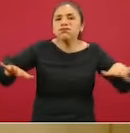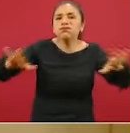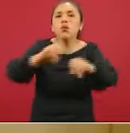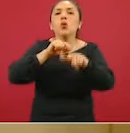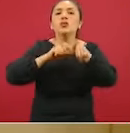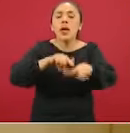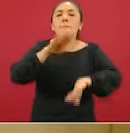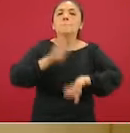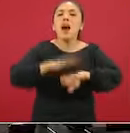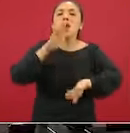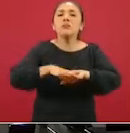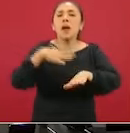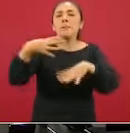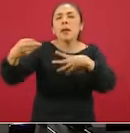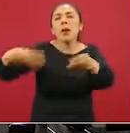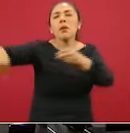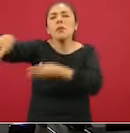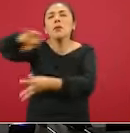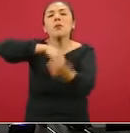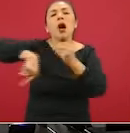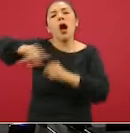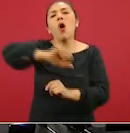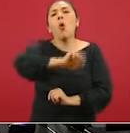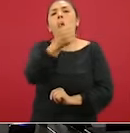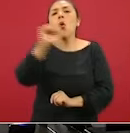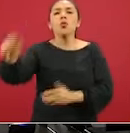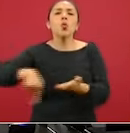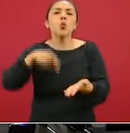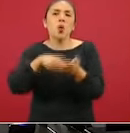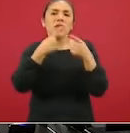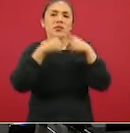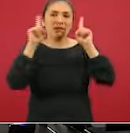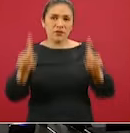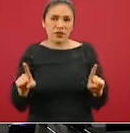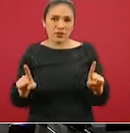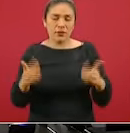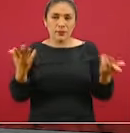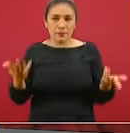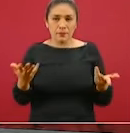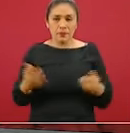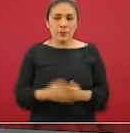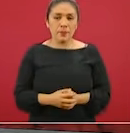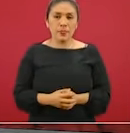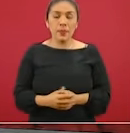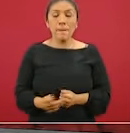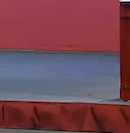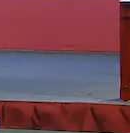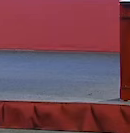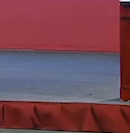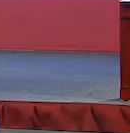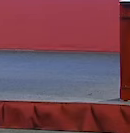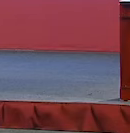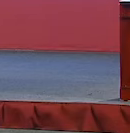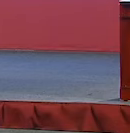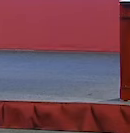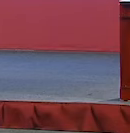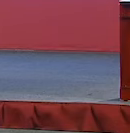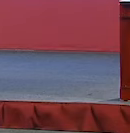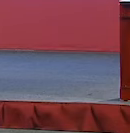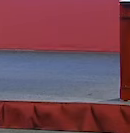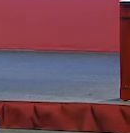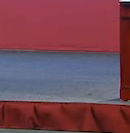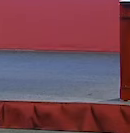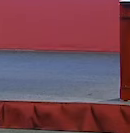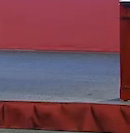continuidad de los contagios pudiera haberse dado en otros lugares. Entonces, los principales o los que vemos con mayor carga de